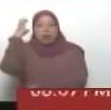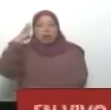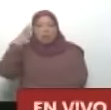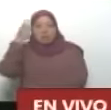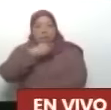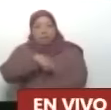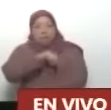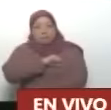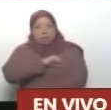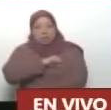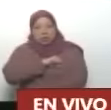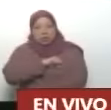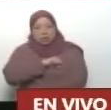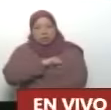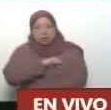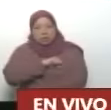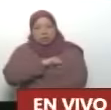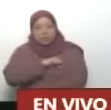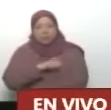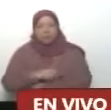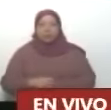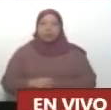Y así por el estilo.